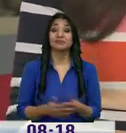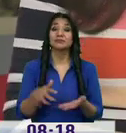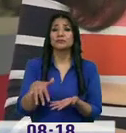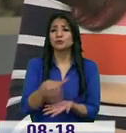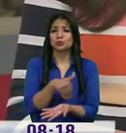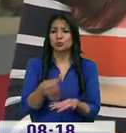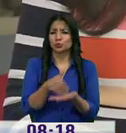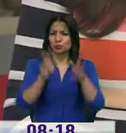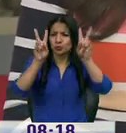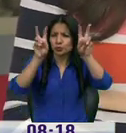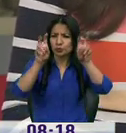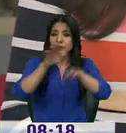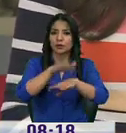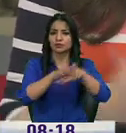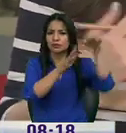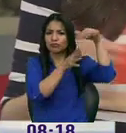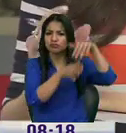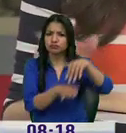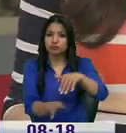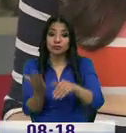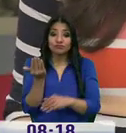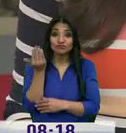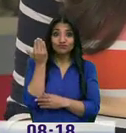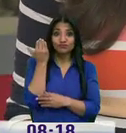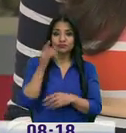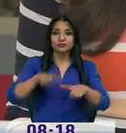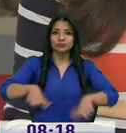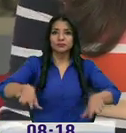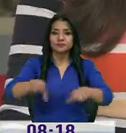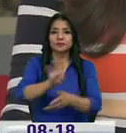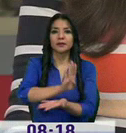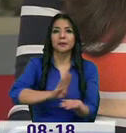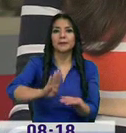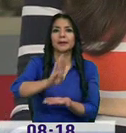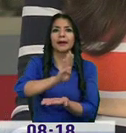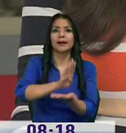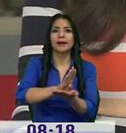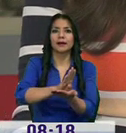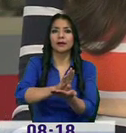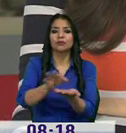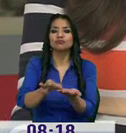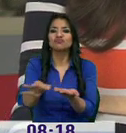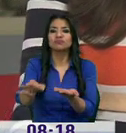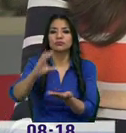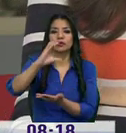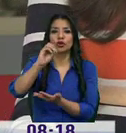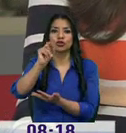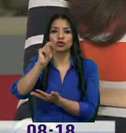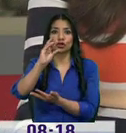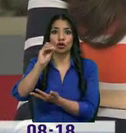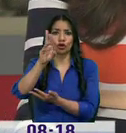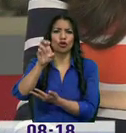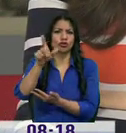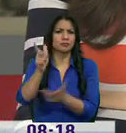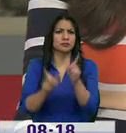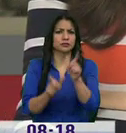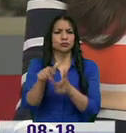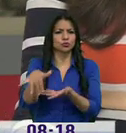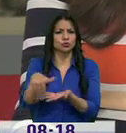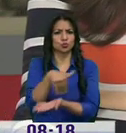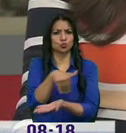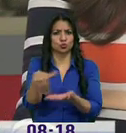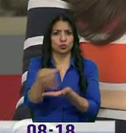Incertidumbres nacen luego del deslave ocurrido hace varios días en el barrio Santa Teresita, ubicado en la parroquia de Conocoto. Los habitantes de las